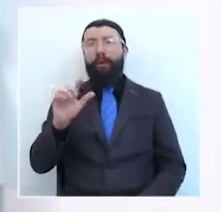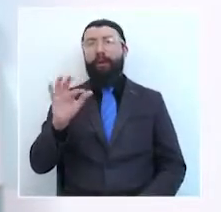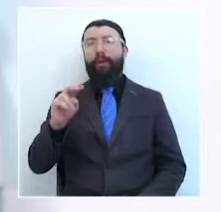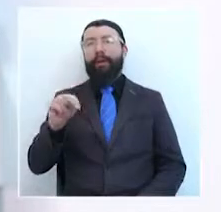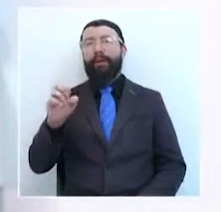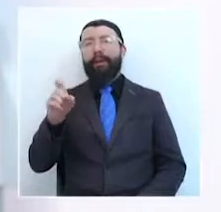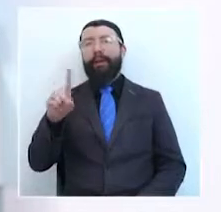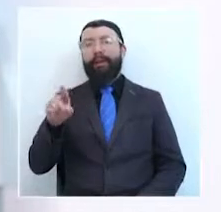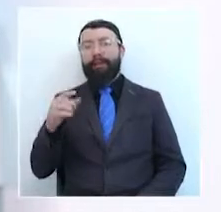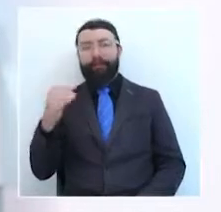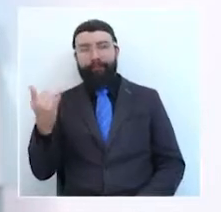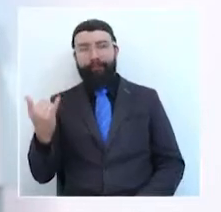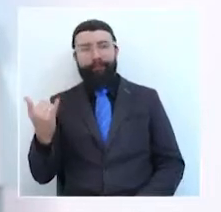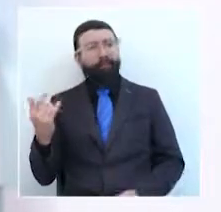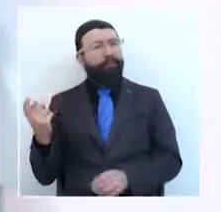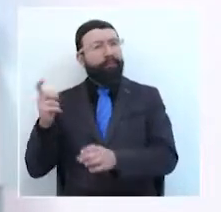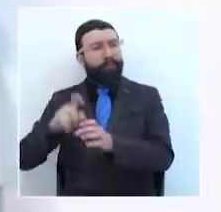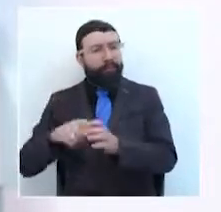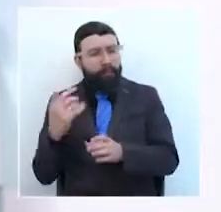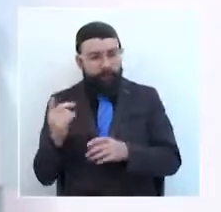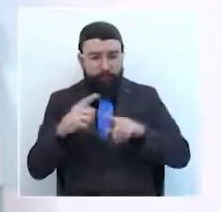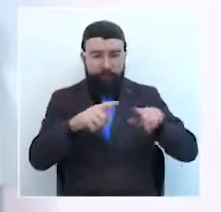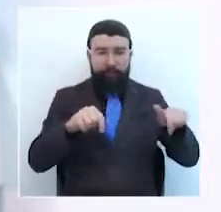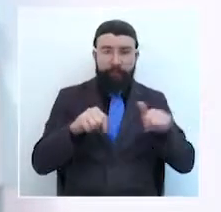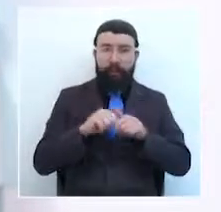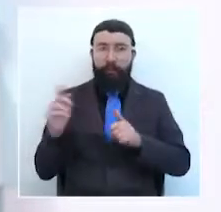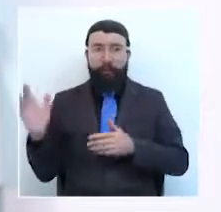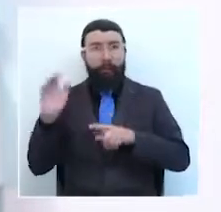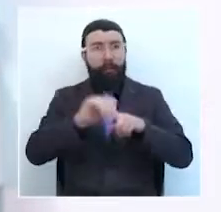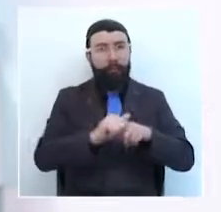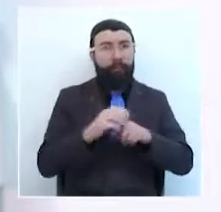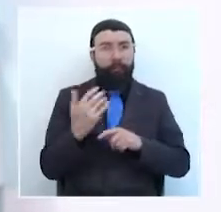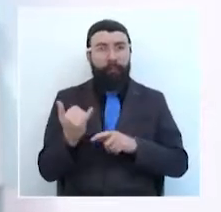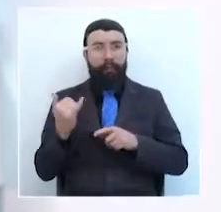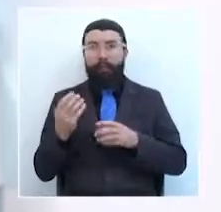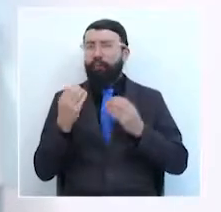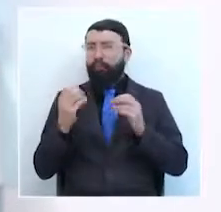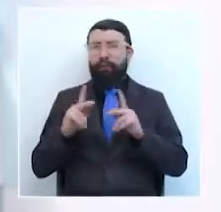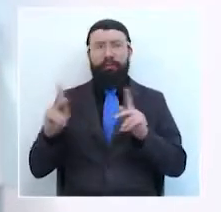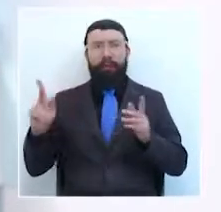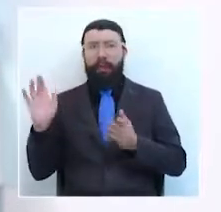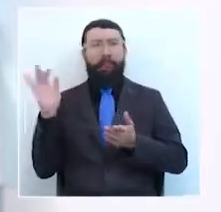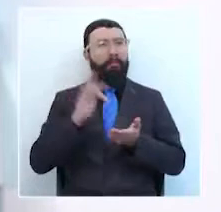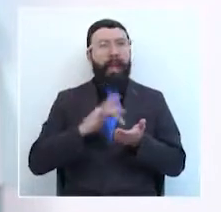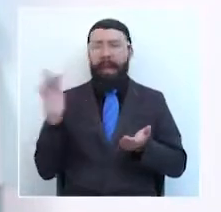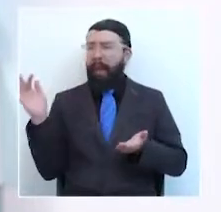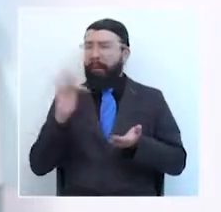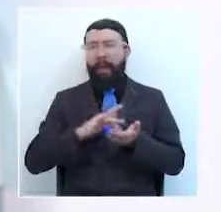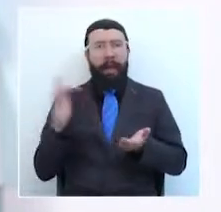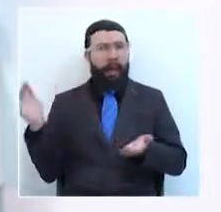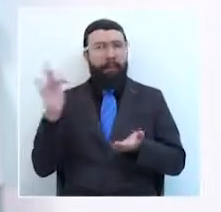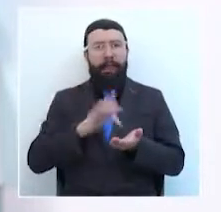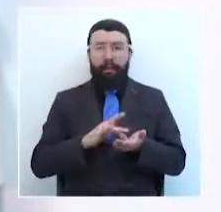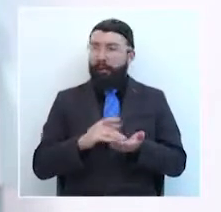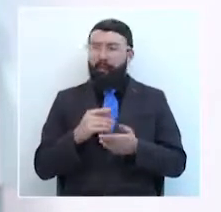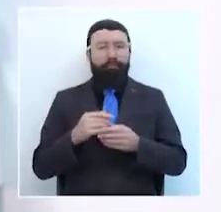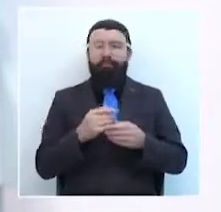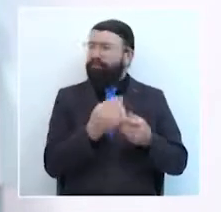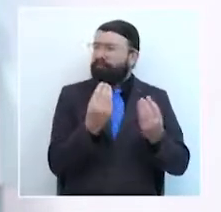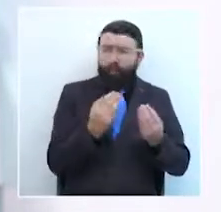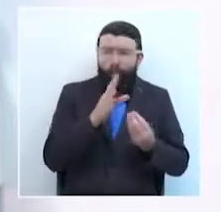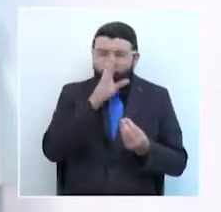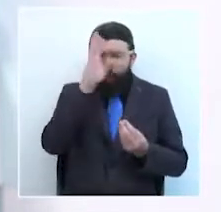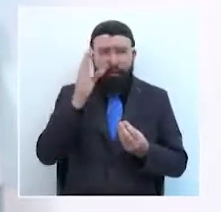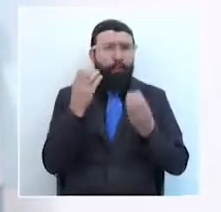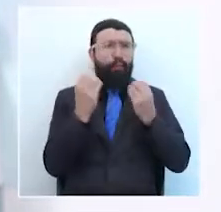ahora al sitio pues desde luego va a mucha gente regularmente cuáles son las joyas más comunes